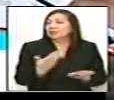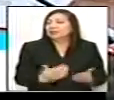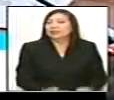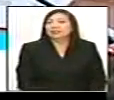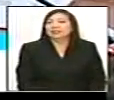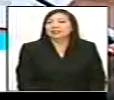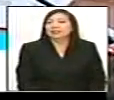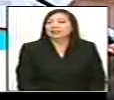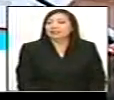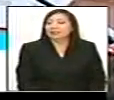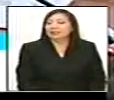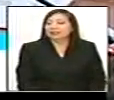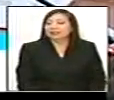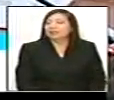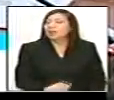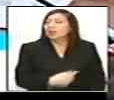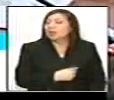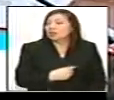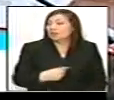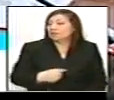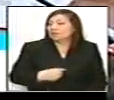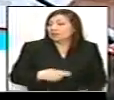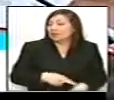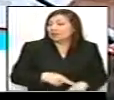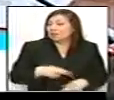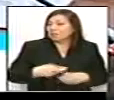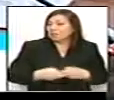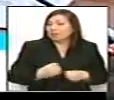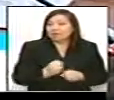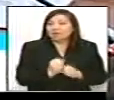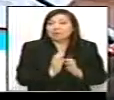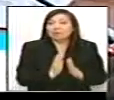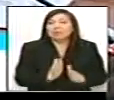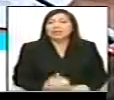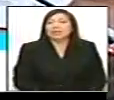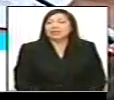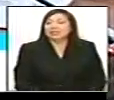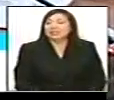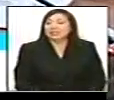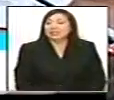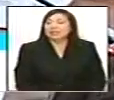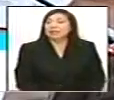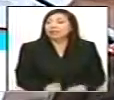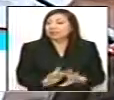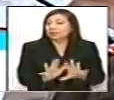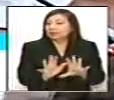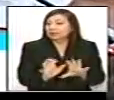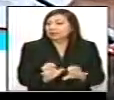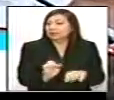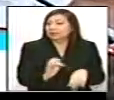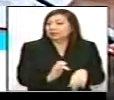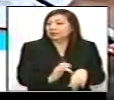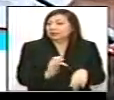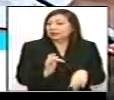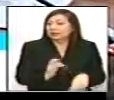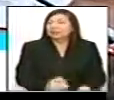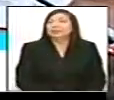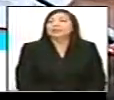que los funcionarios de los gobiernos regionales en el proceso de formalización, en la evaluación del otorgamiento de